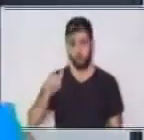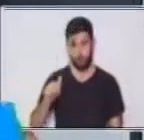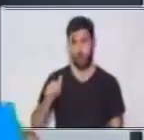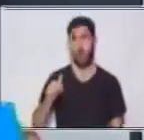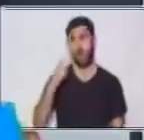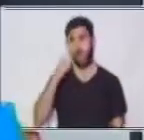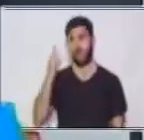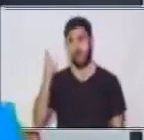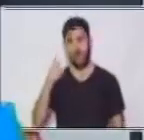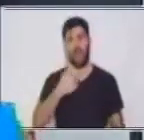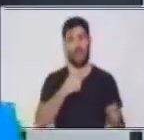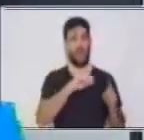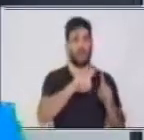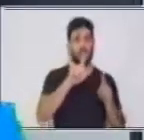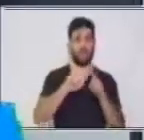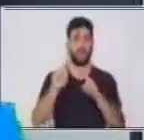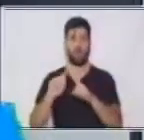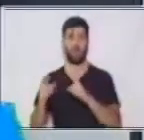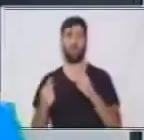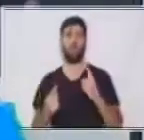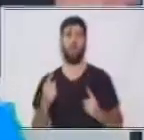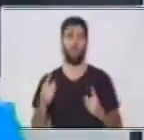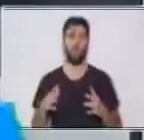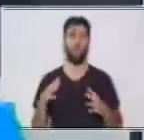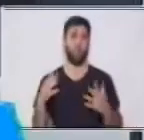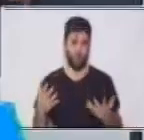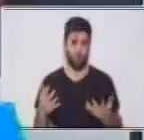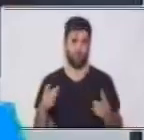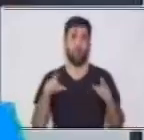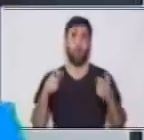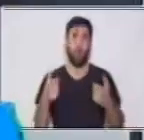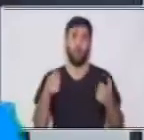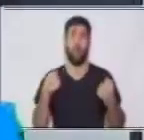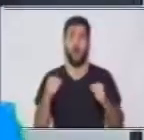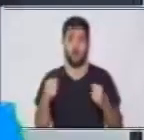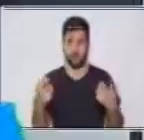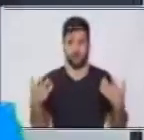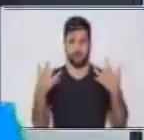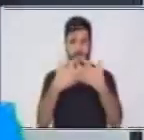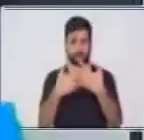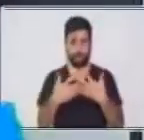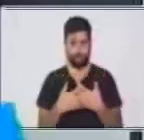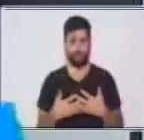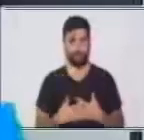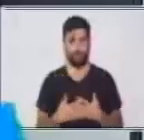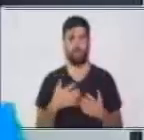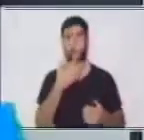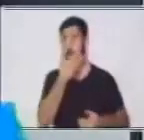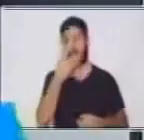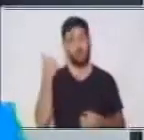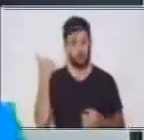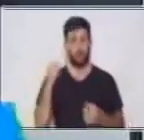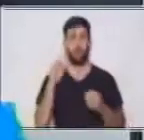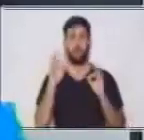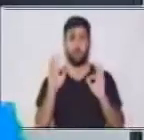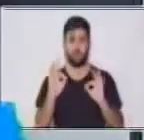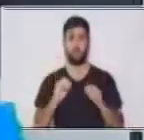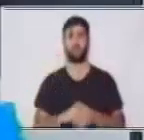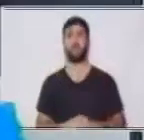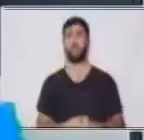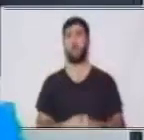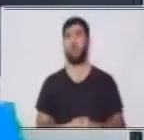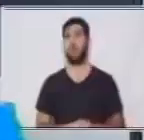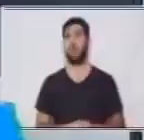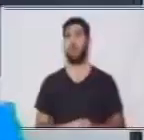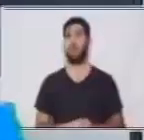diferencia que hay entre coordenadas polares y rectangulares y cómo trabajar de una manera combinada.